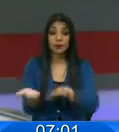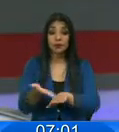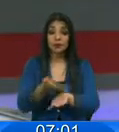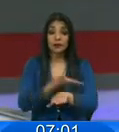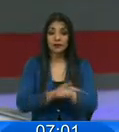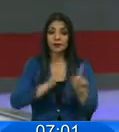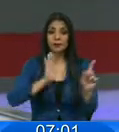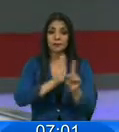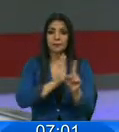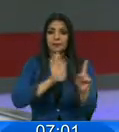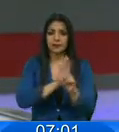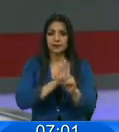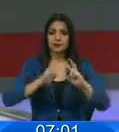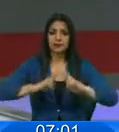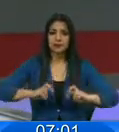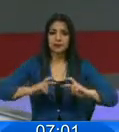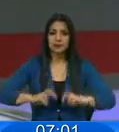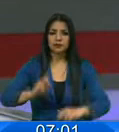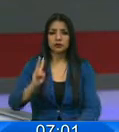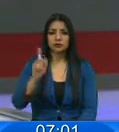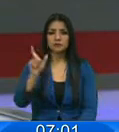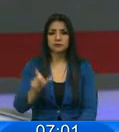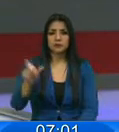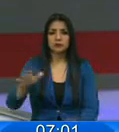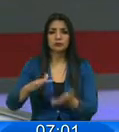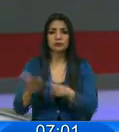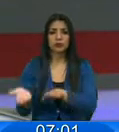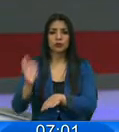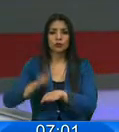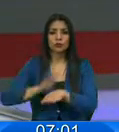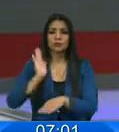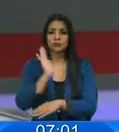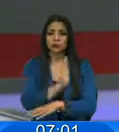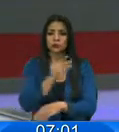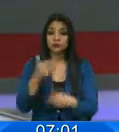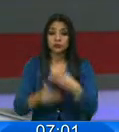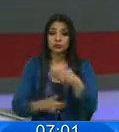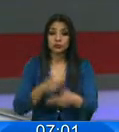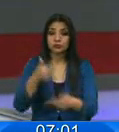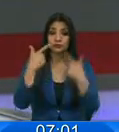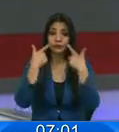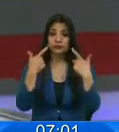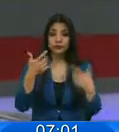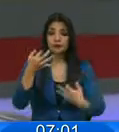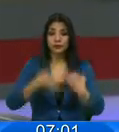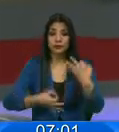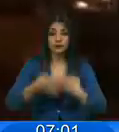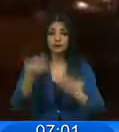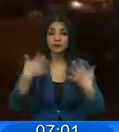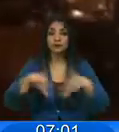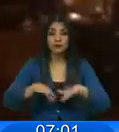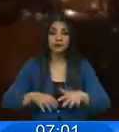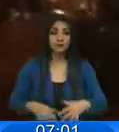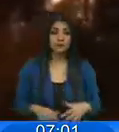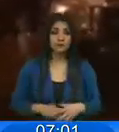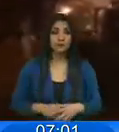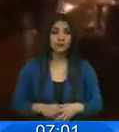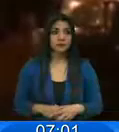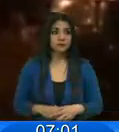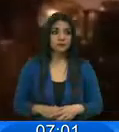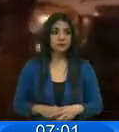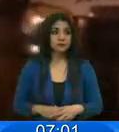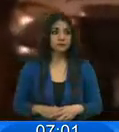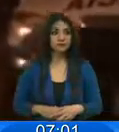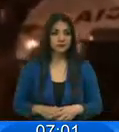amenazas y era investigado por dos asesinatos previos, procesos que llevaba a cabo la Fiscalía. Veamos. La lluvia